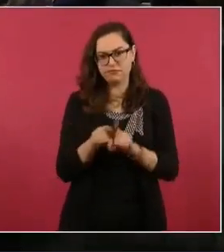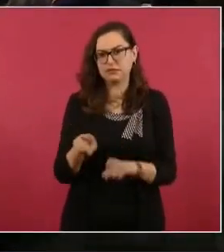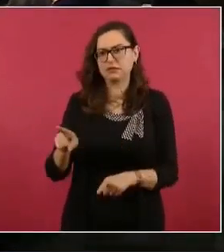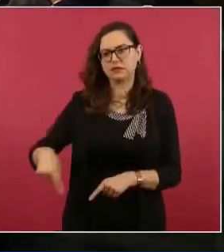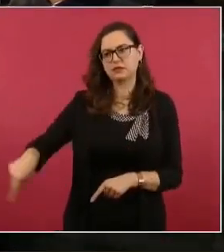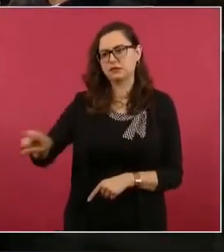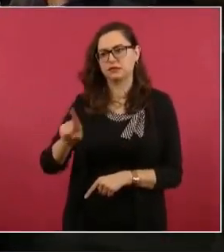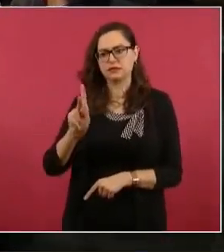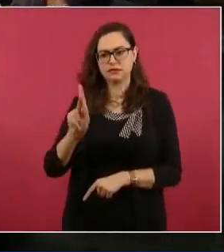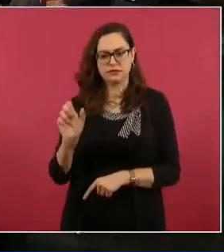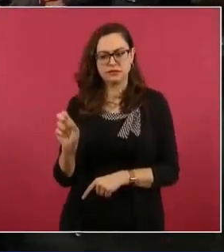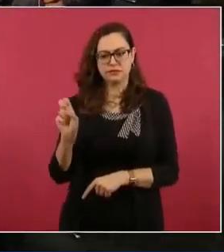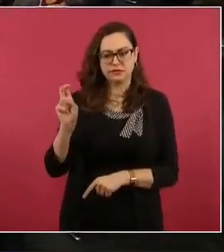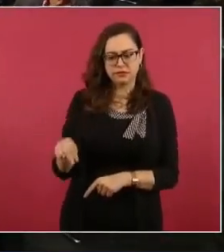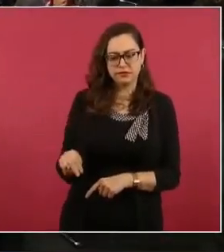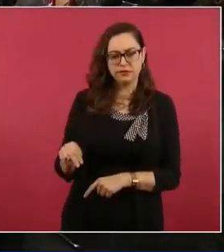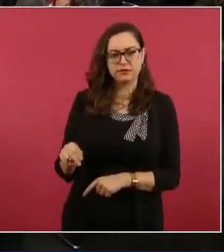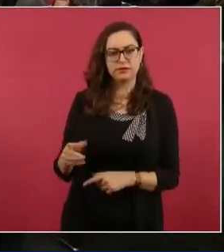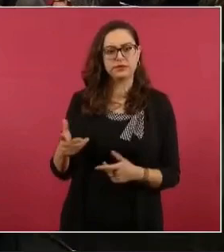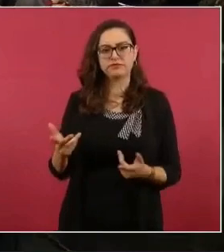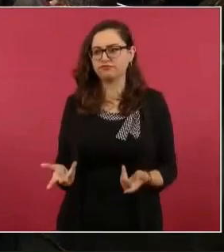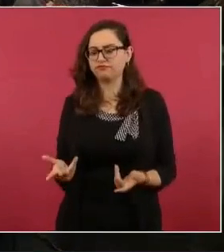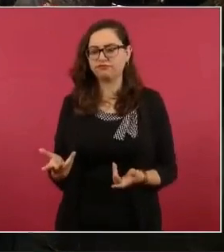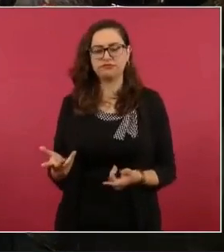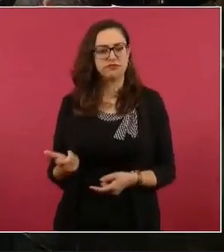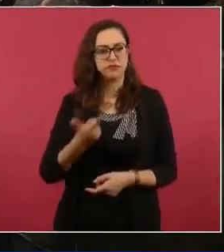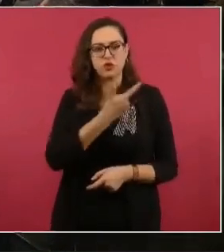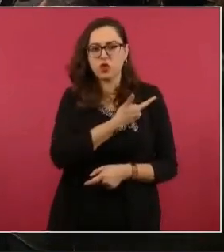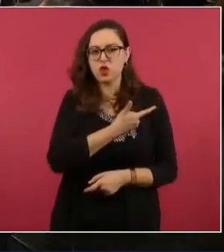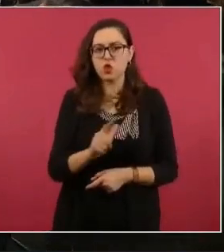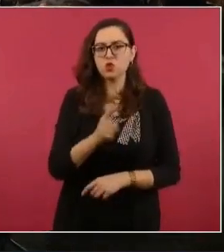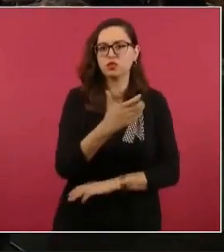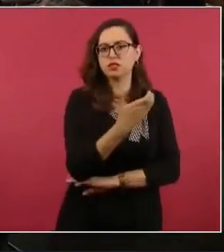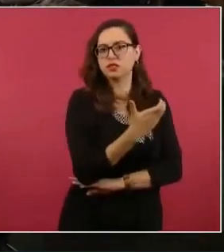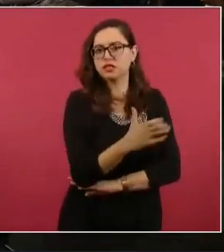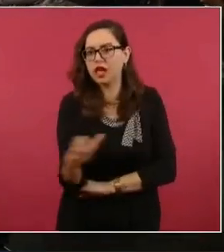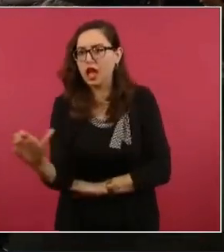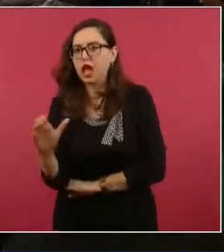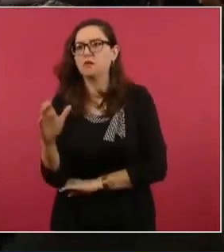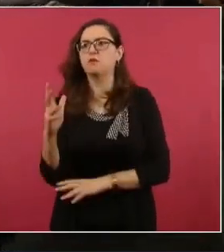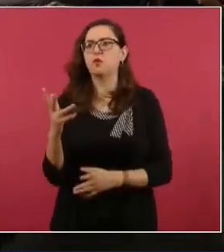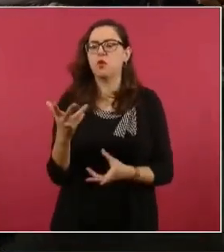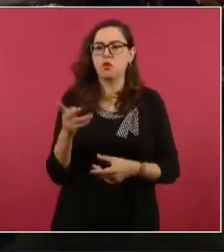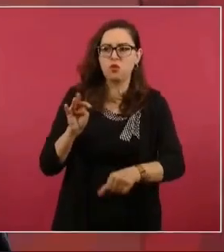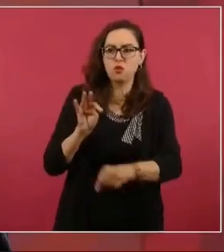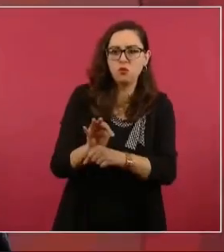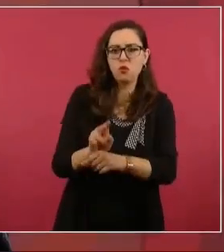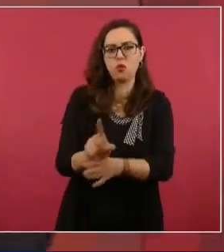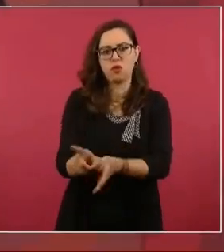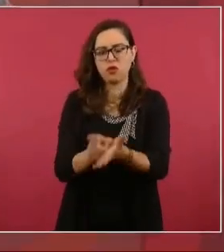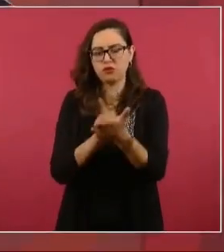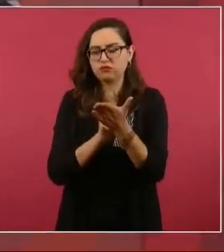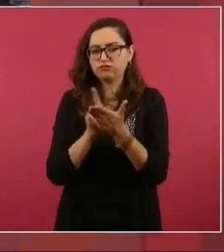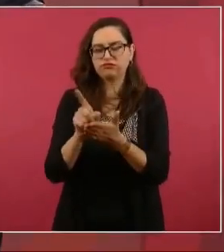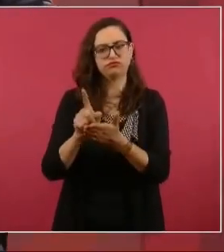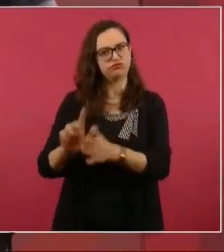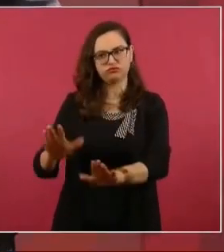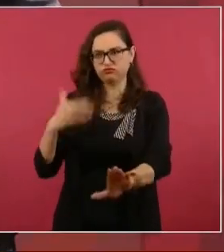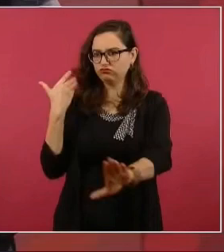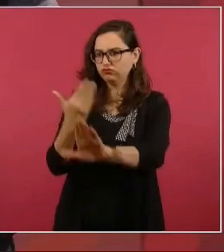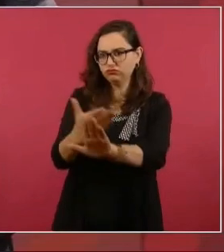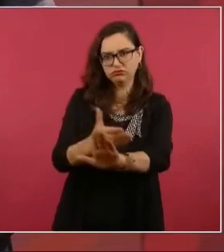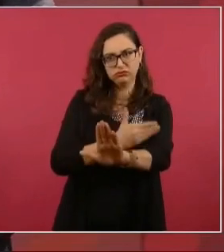estando del ejido, de la política agraria, y en contra